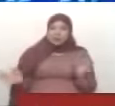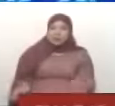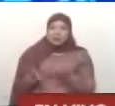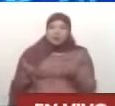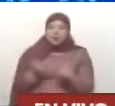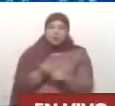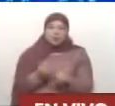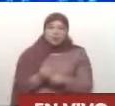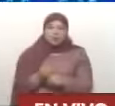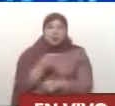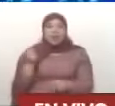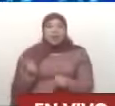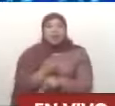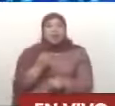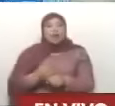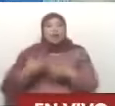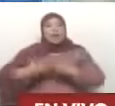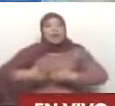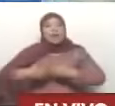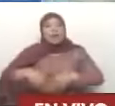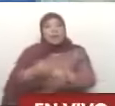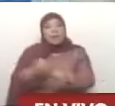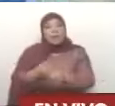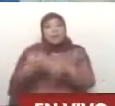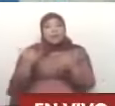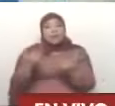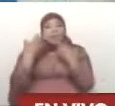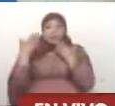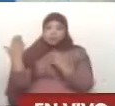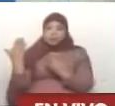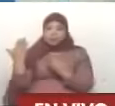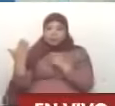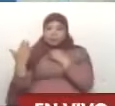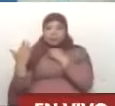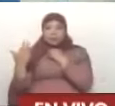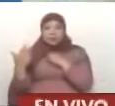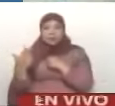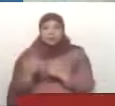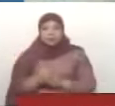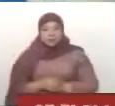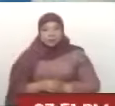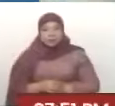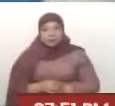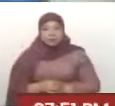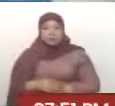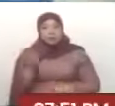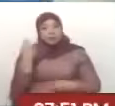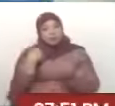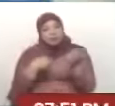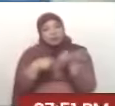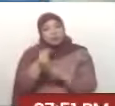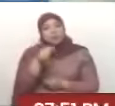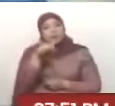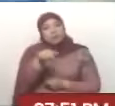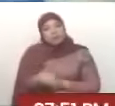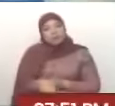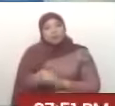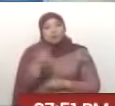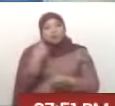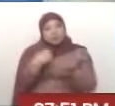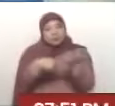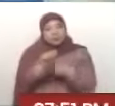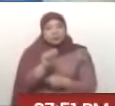genocidio. Protestó el trabajador de la empresa. Y por ese motivo lo despidieron, porque estaban vendiendo, y aquí lo dice,